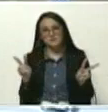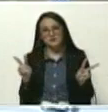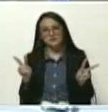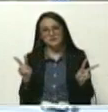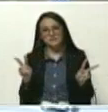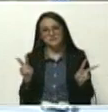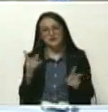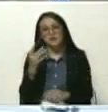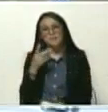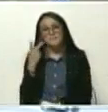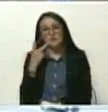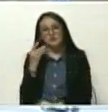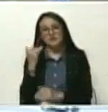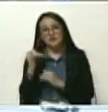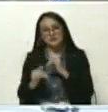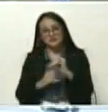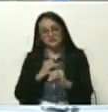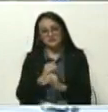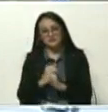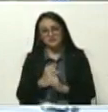de su política internacional.